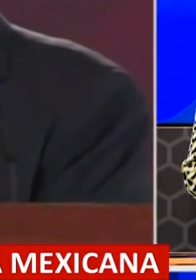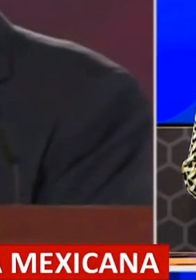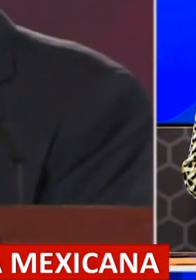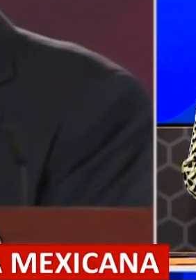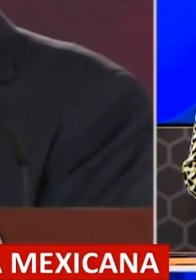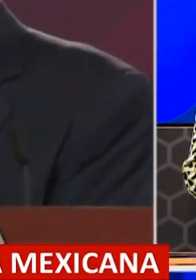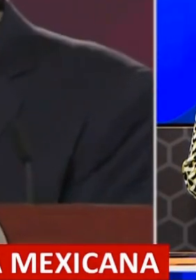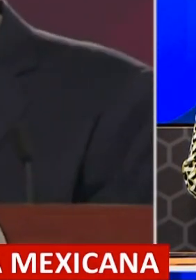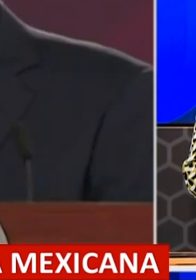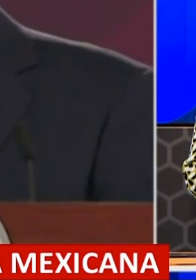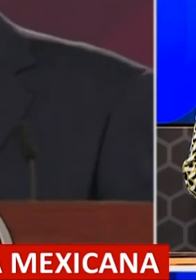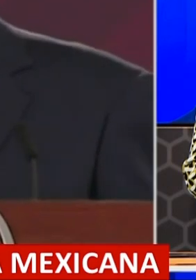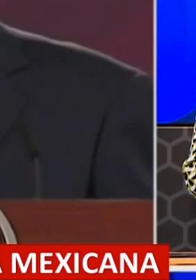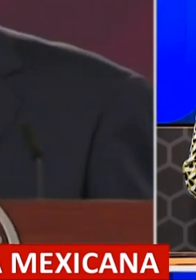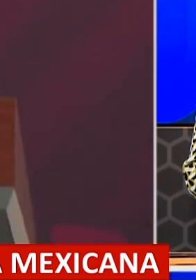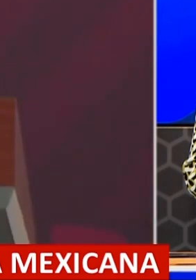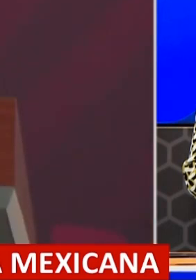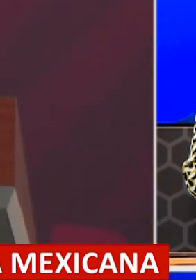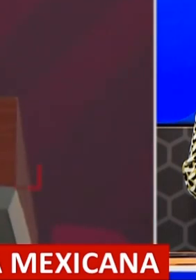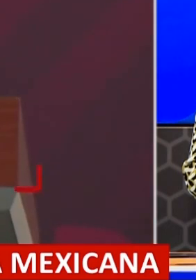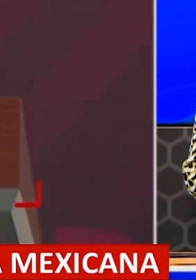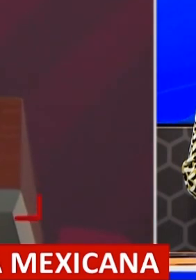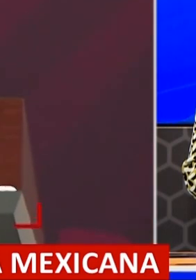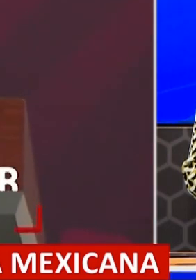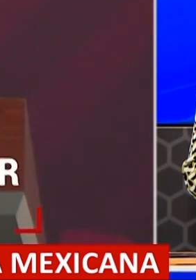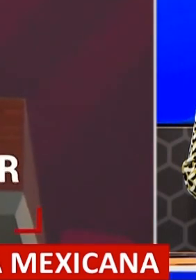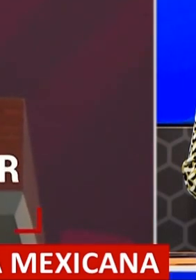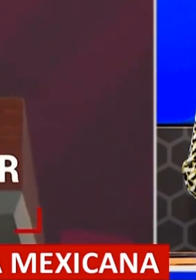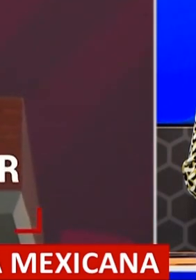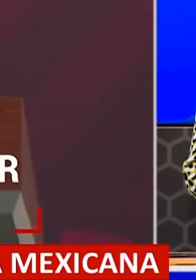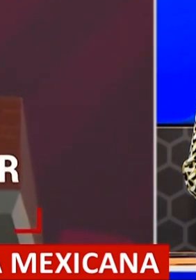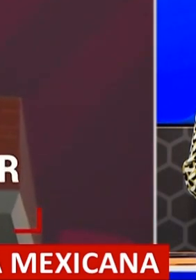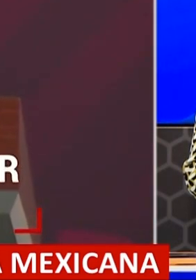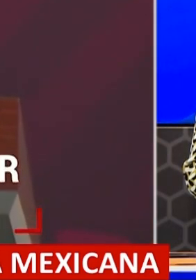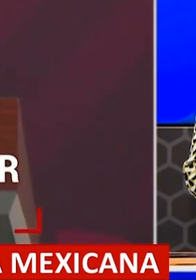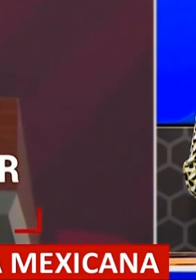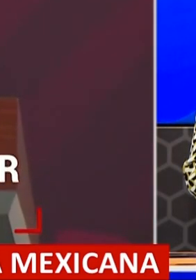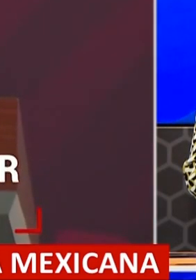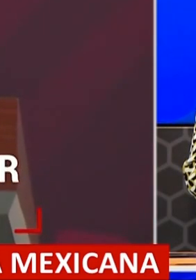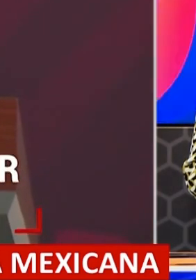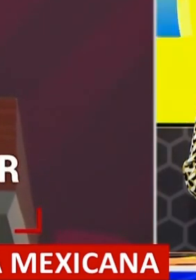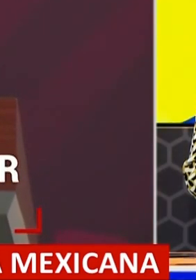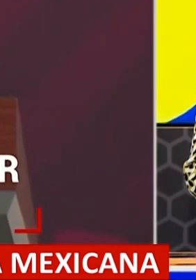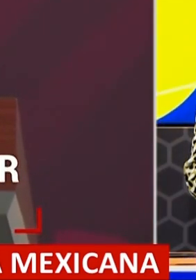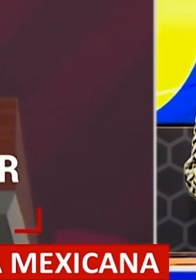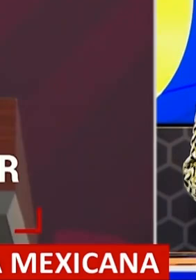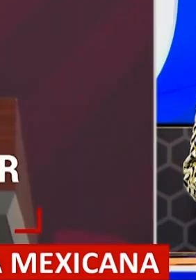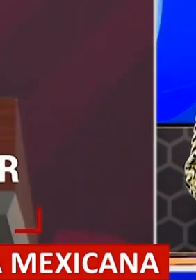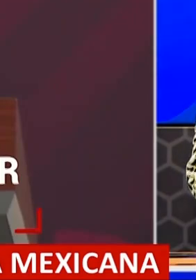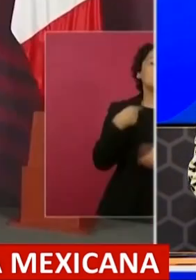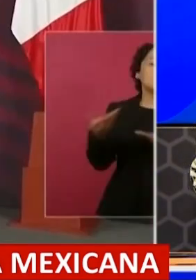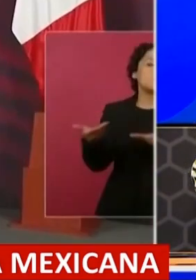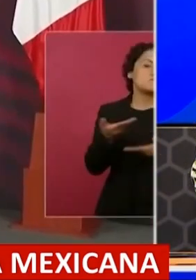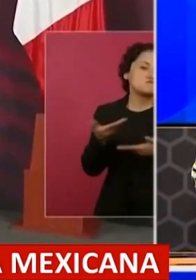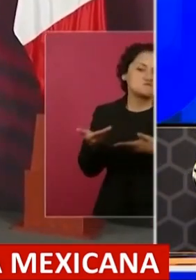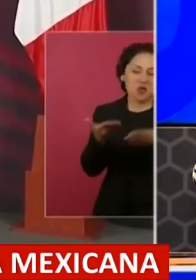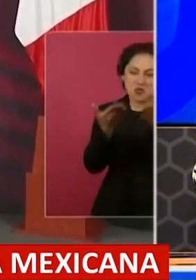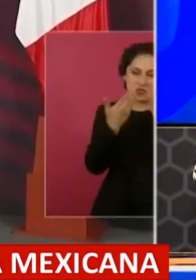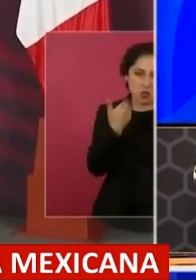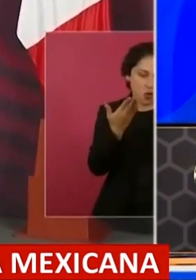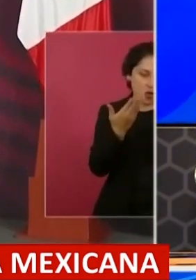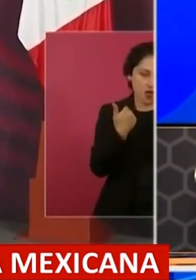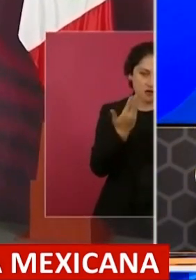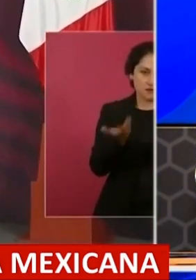en contra de la presidenta Dina Boluarte, y ahora el no asistir a la PEC al final del día